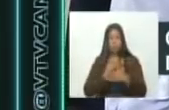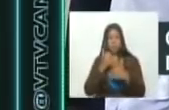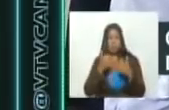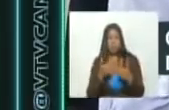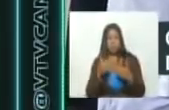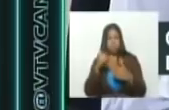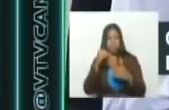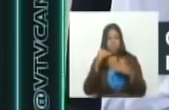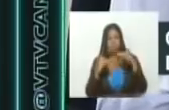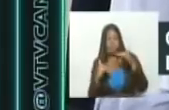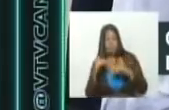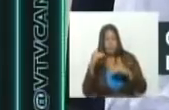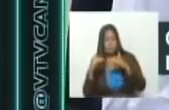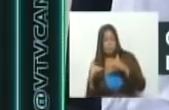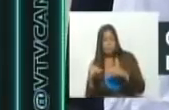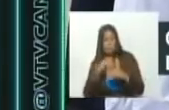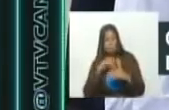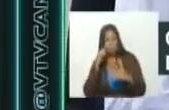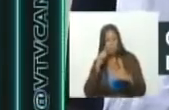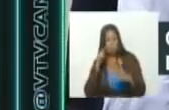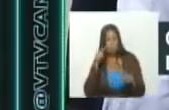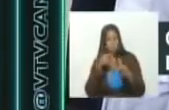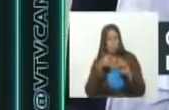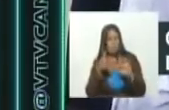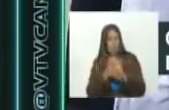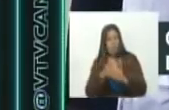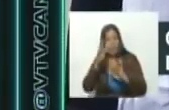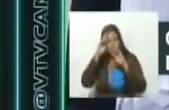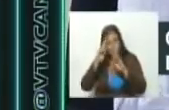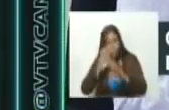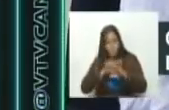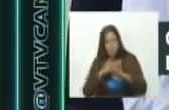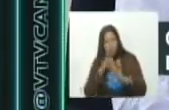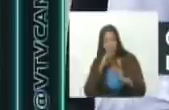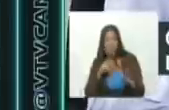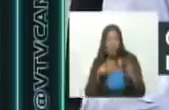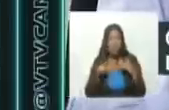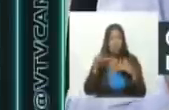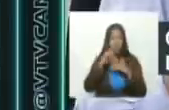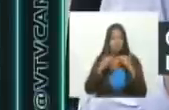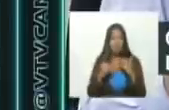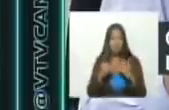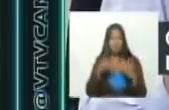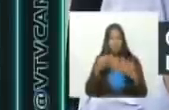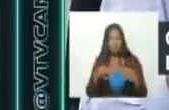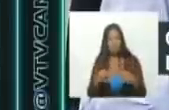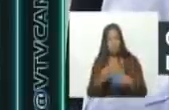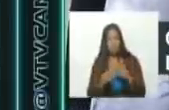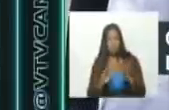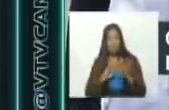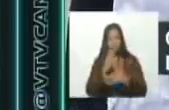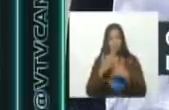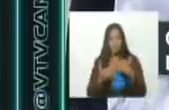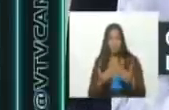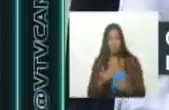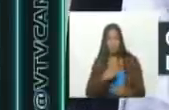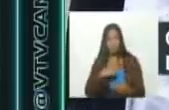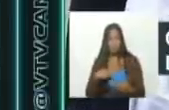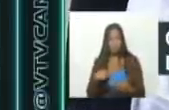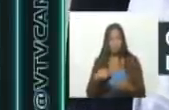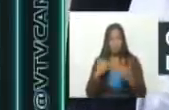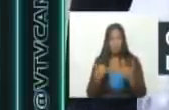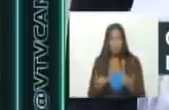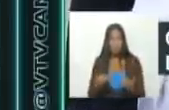manera irregular, entre otros motivos porque no había ninguna legislación que normara su funcionamiento y mucho menos